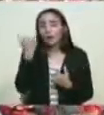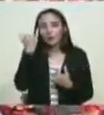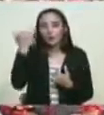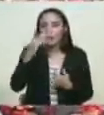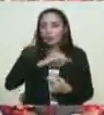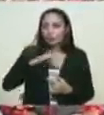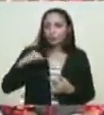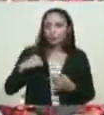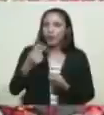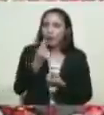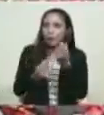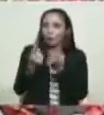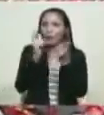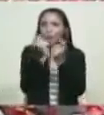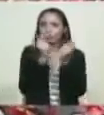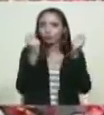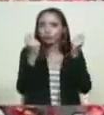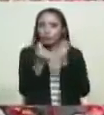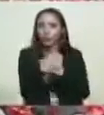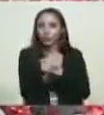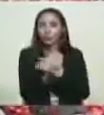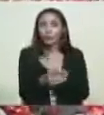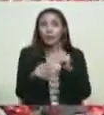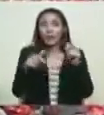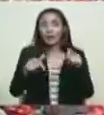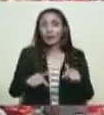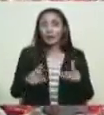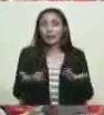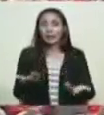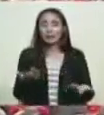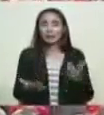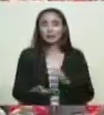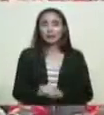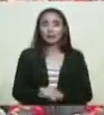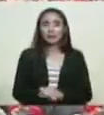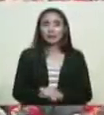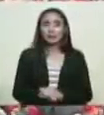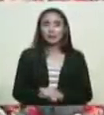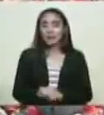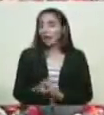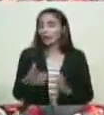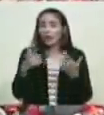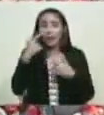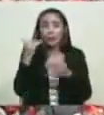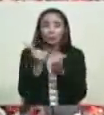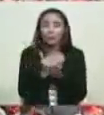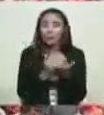pueblo. Este pueblo ha pasado todas las pruebas